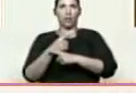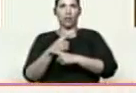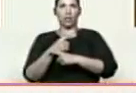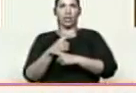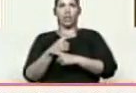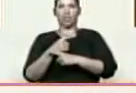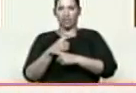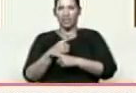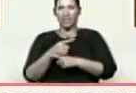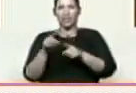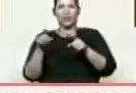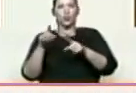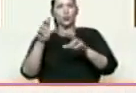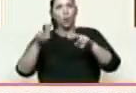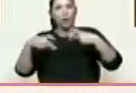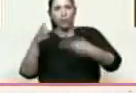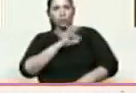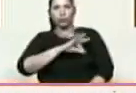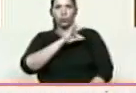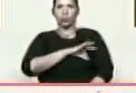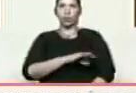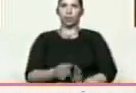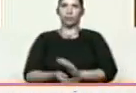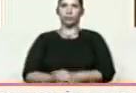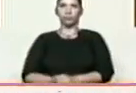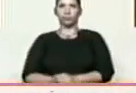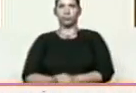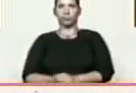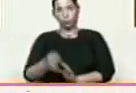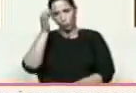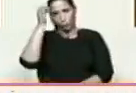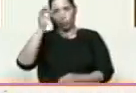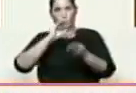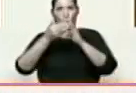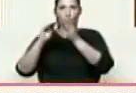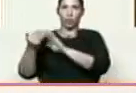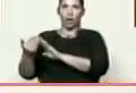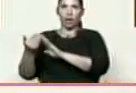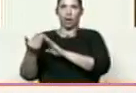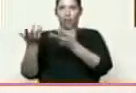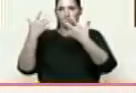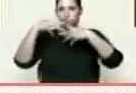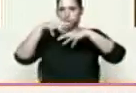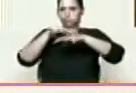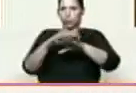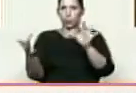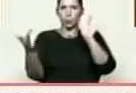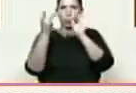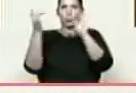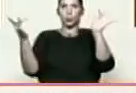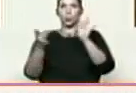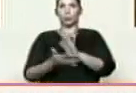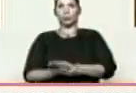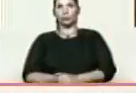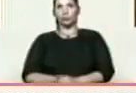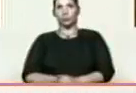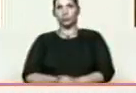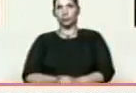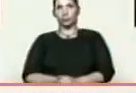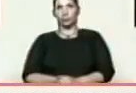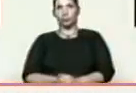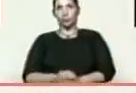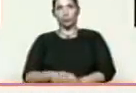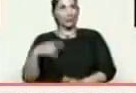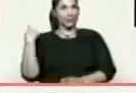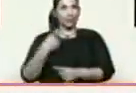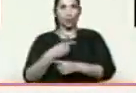sociedad. Y el núcleo es el Consejo Comunal. Pero la célula es la comuna. Tenemos que llenar este país de comunas,